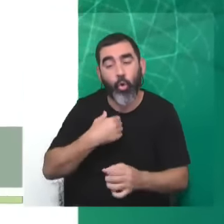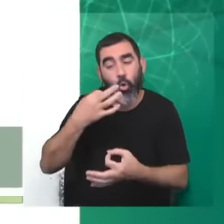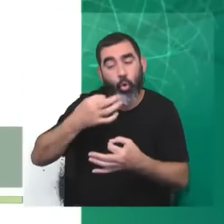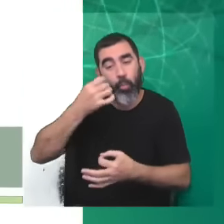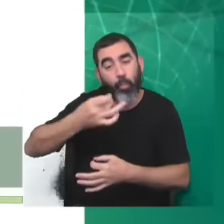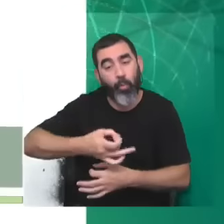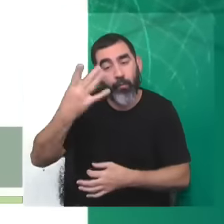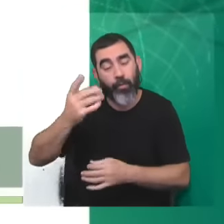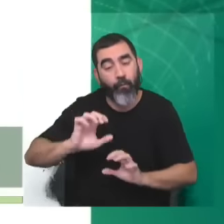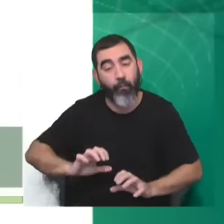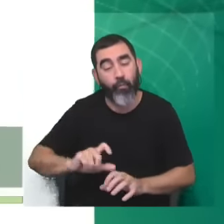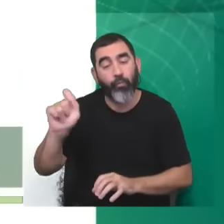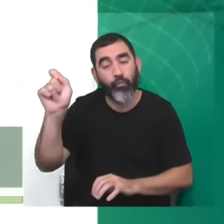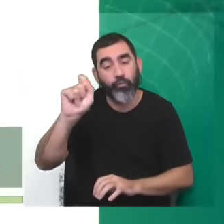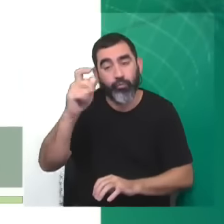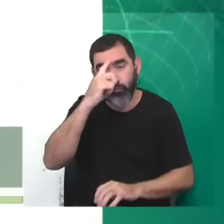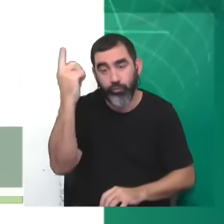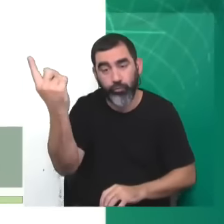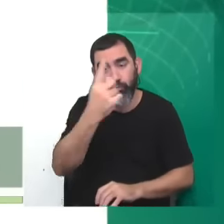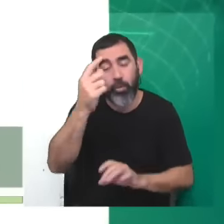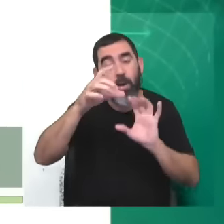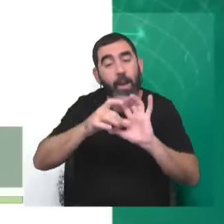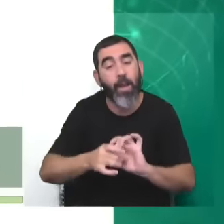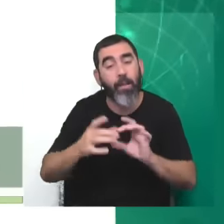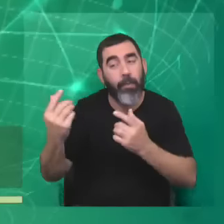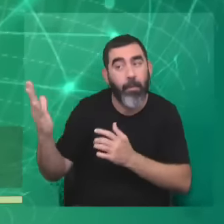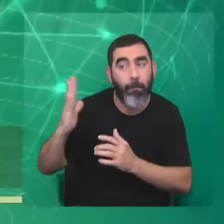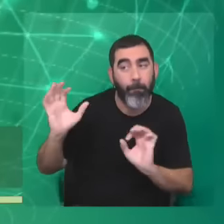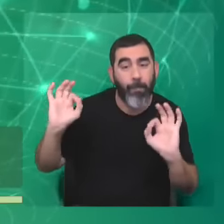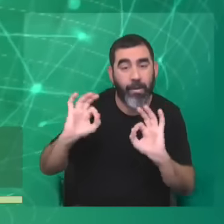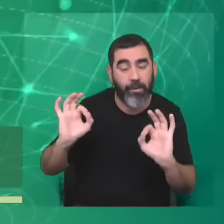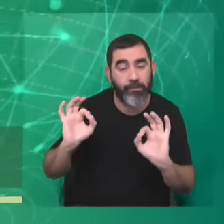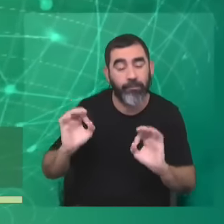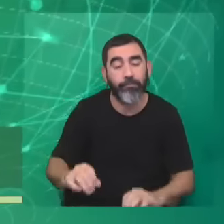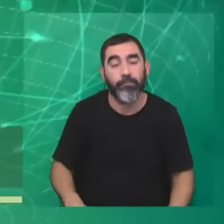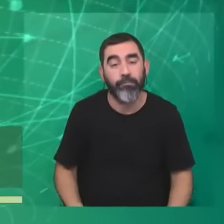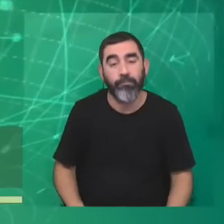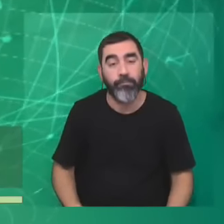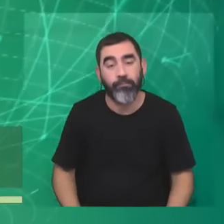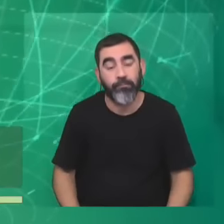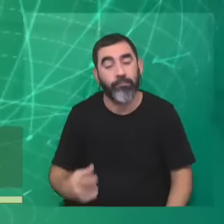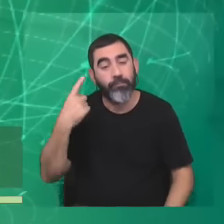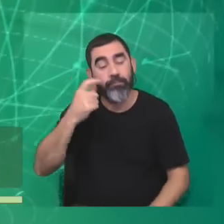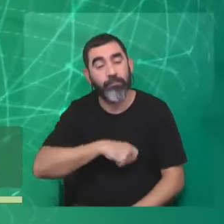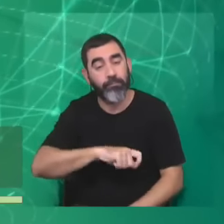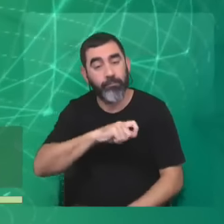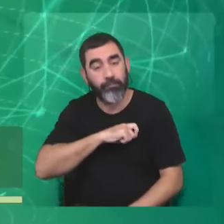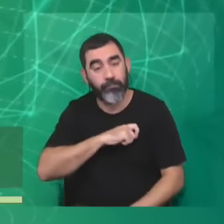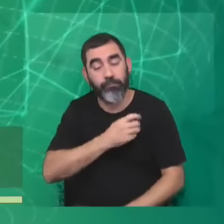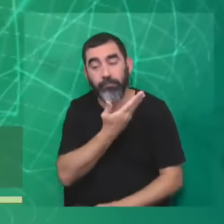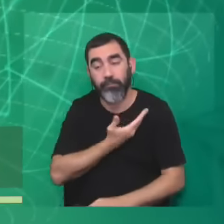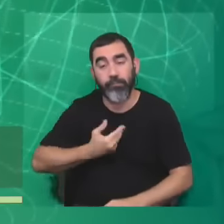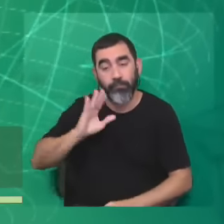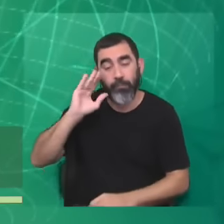profesionales como funcionarios públicos internacionales libres de intimidación apunta la declaración impulsada por España cuyo gobierno acaba de